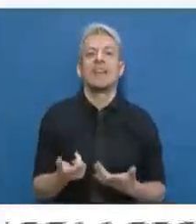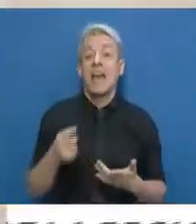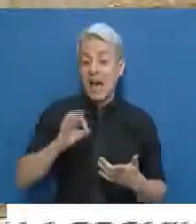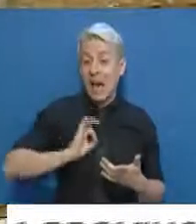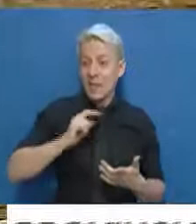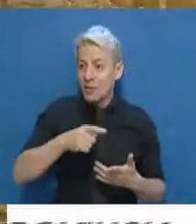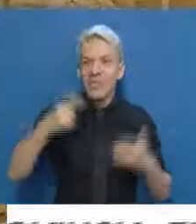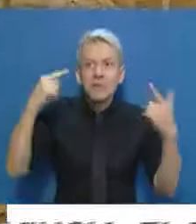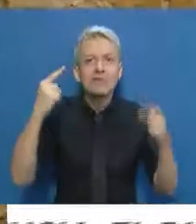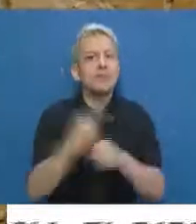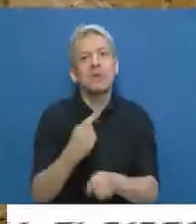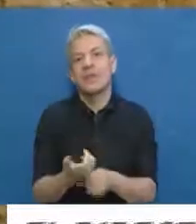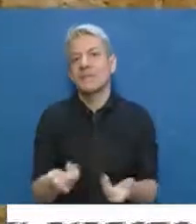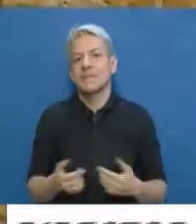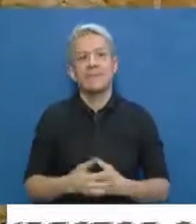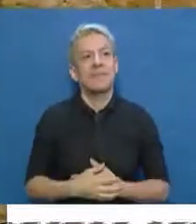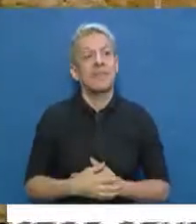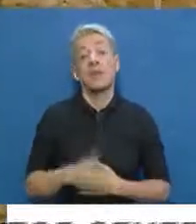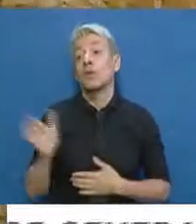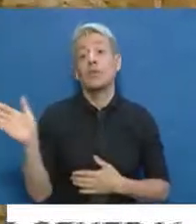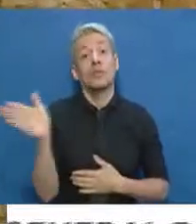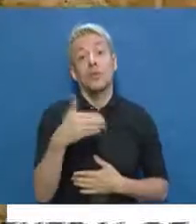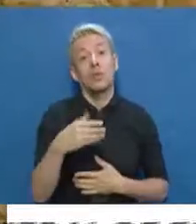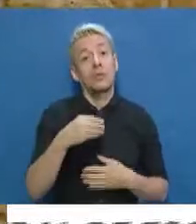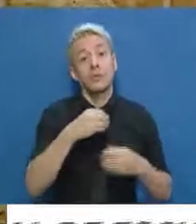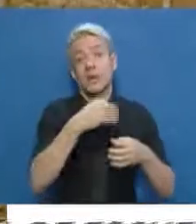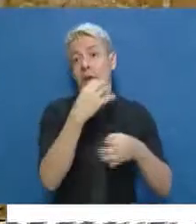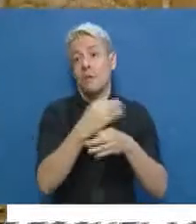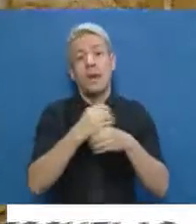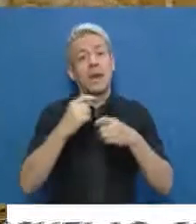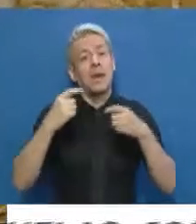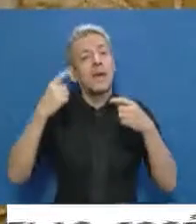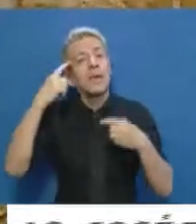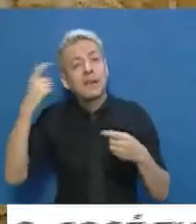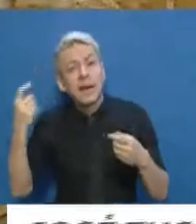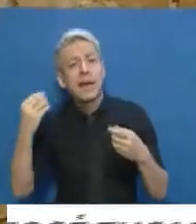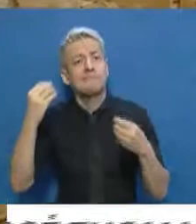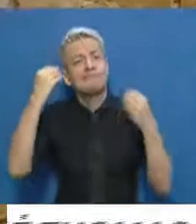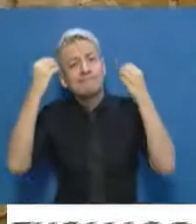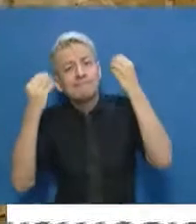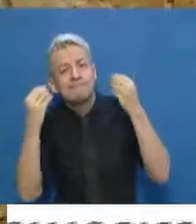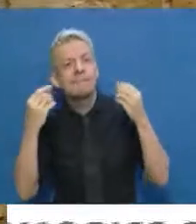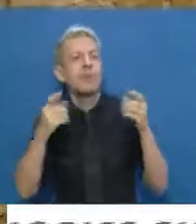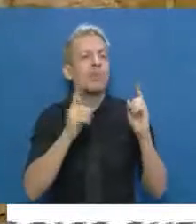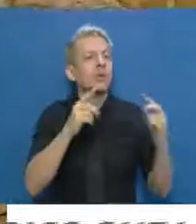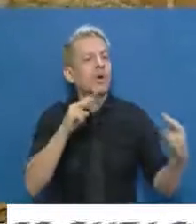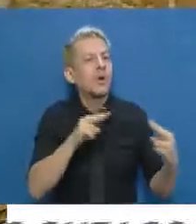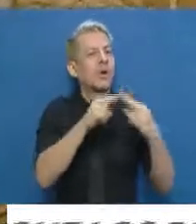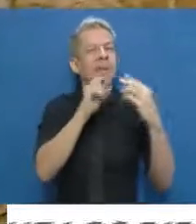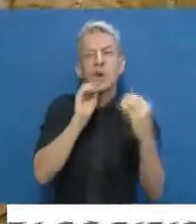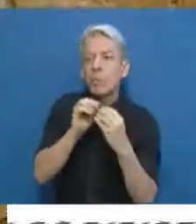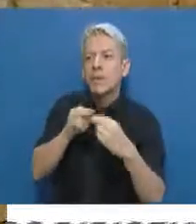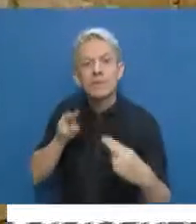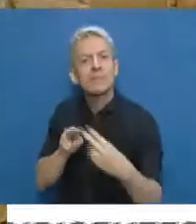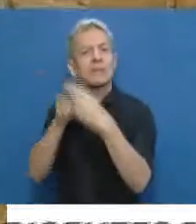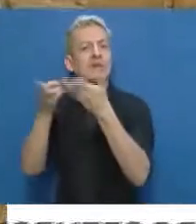año. Todos quieren venir a la escuela, todos extrañan la escuela, o sea, ver los chicos, jugar con los profesores. Más nosotros, que estamos a veces de